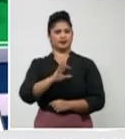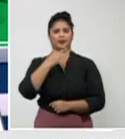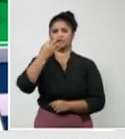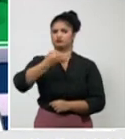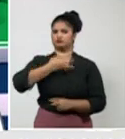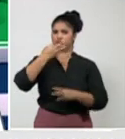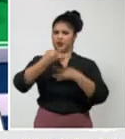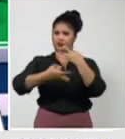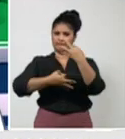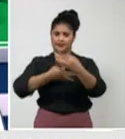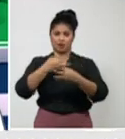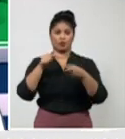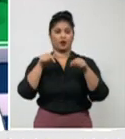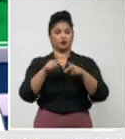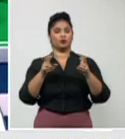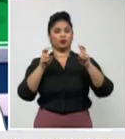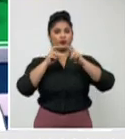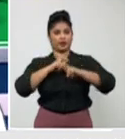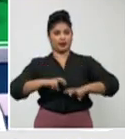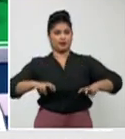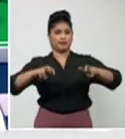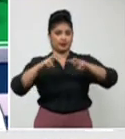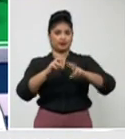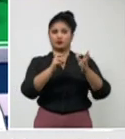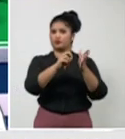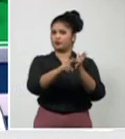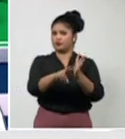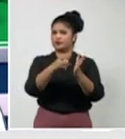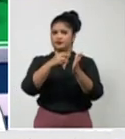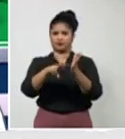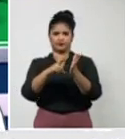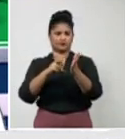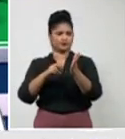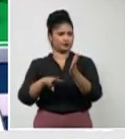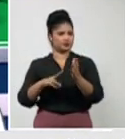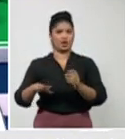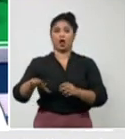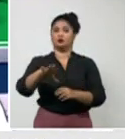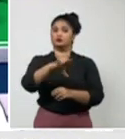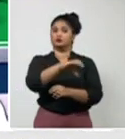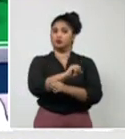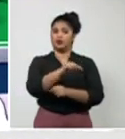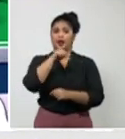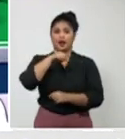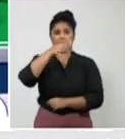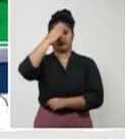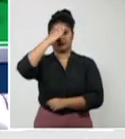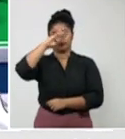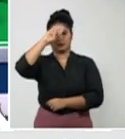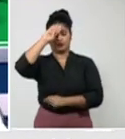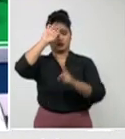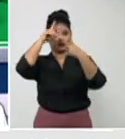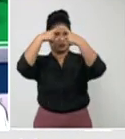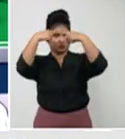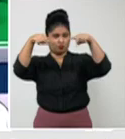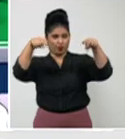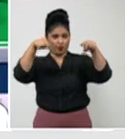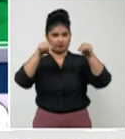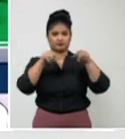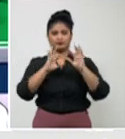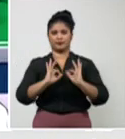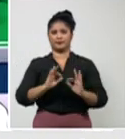todos los territorios de nuestro país. Ayer me mandaban una nota, no sé si lo publicaban en Cuba